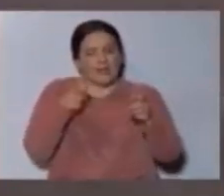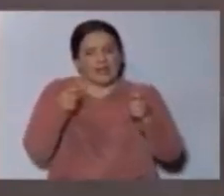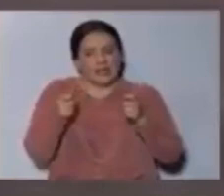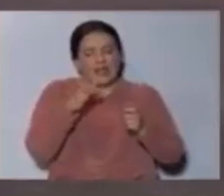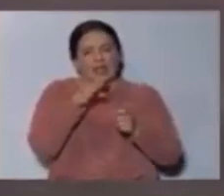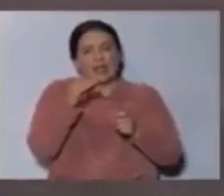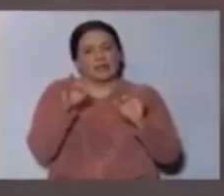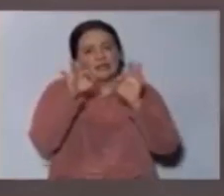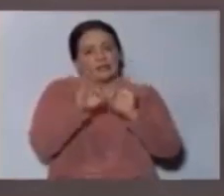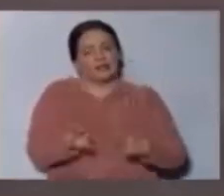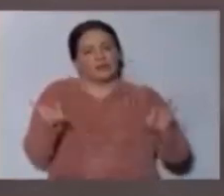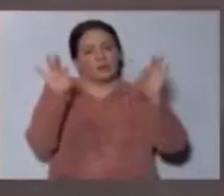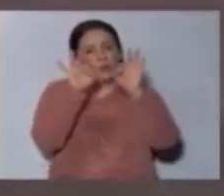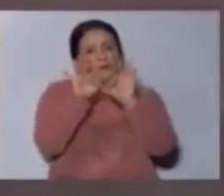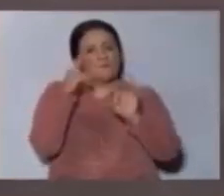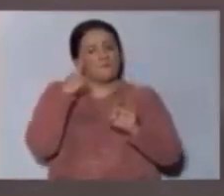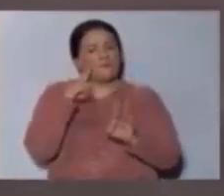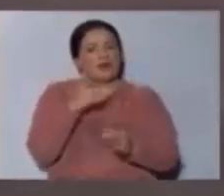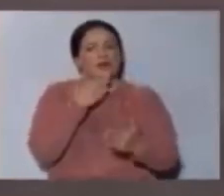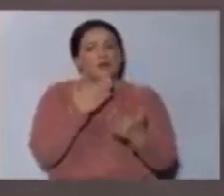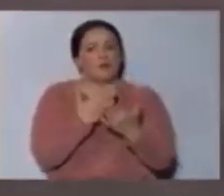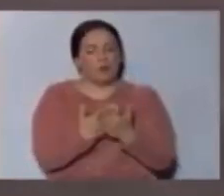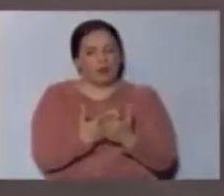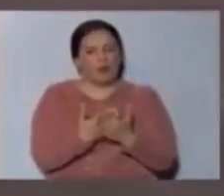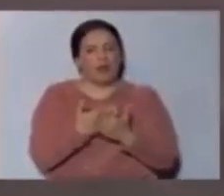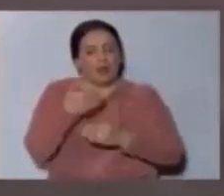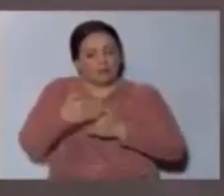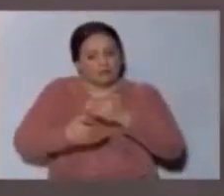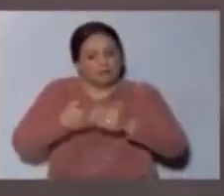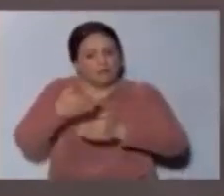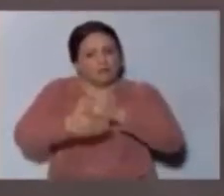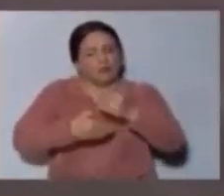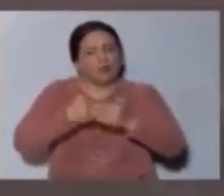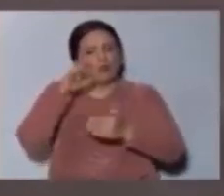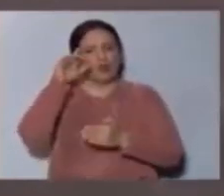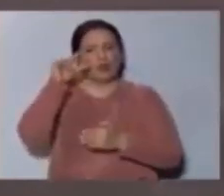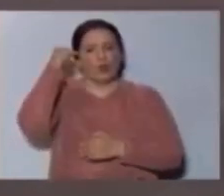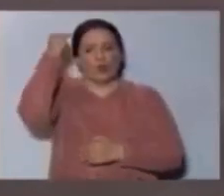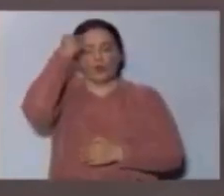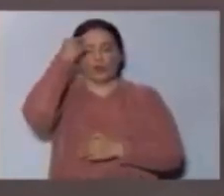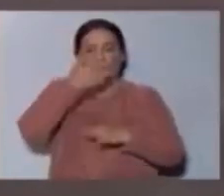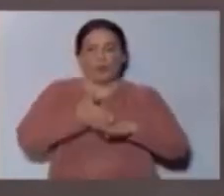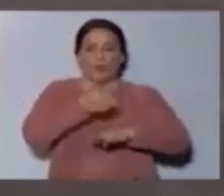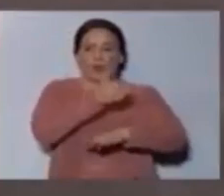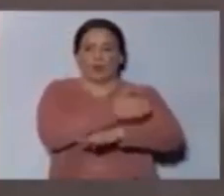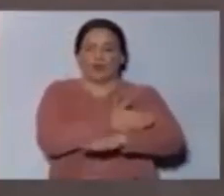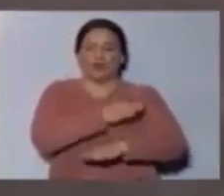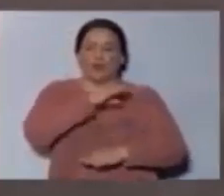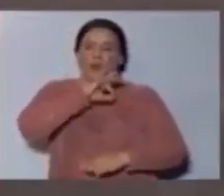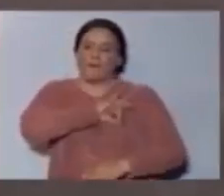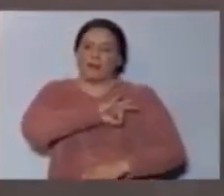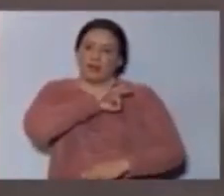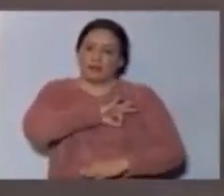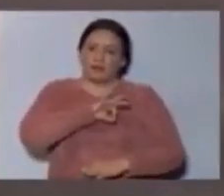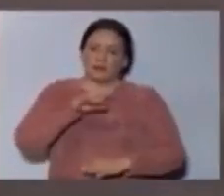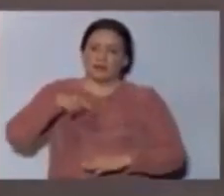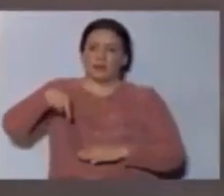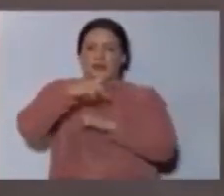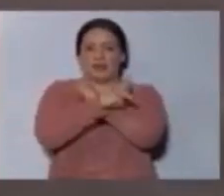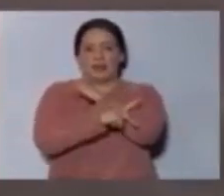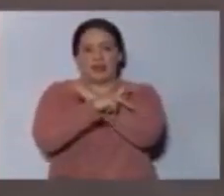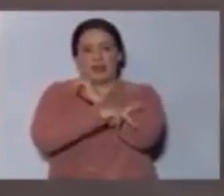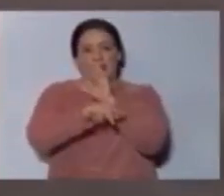de importancia para la buena marcha del gobierno y el progreso y bienestar de la nación. Eso es lo que indica el